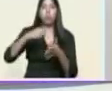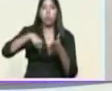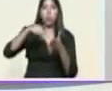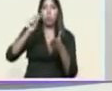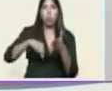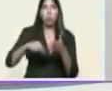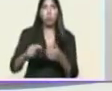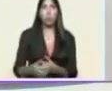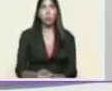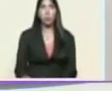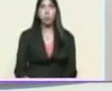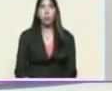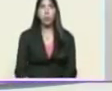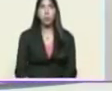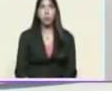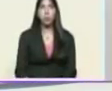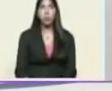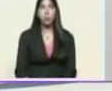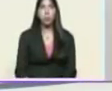los beneficios contractuales,